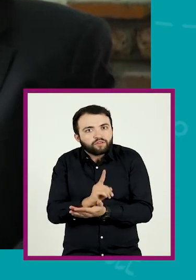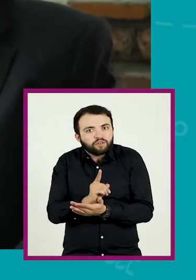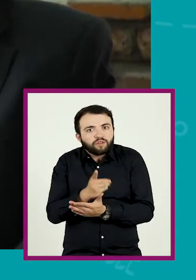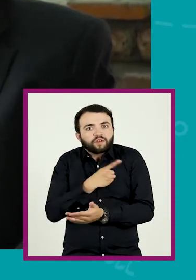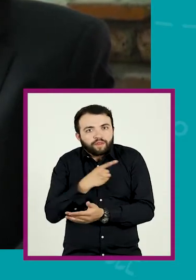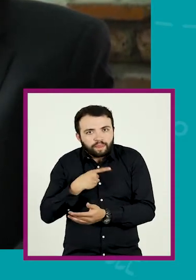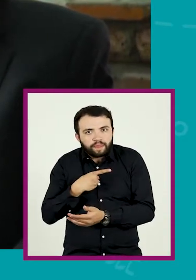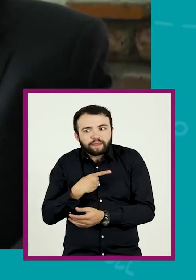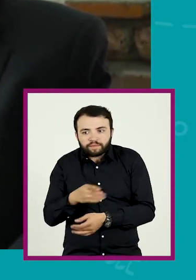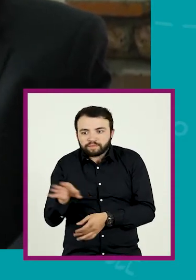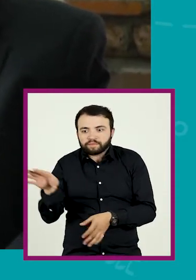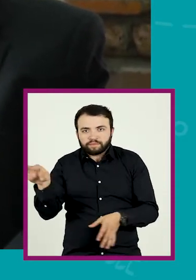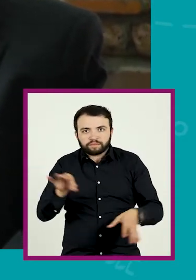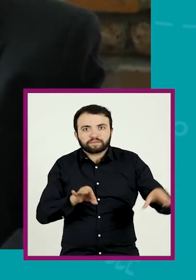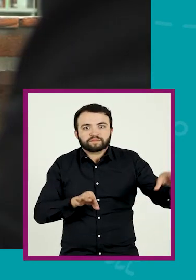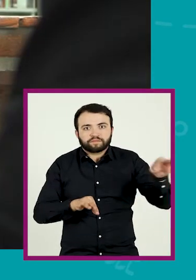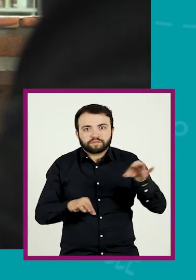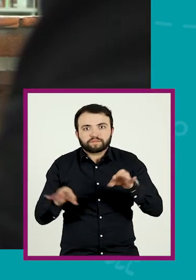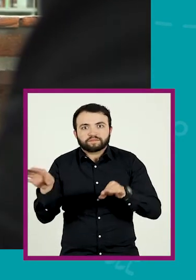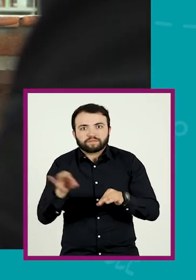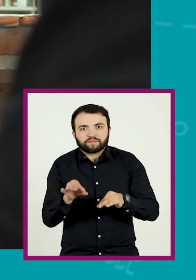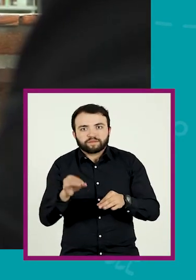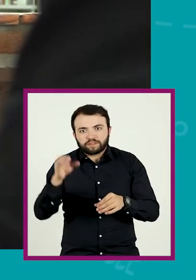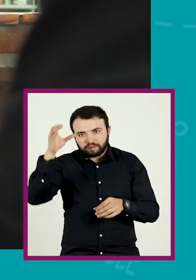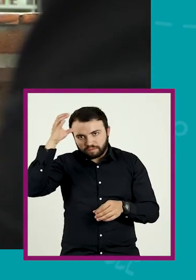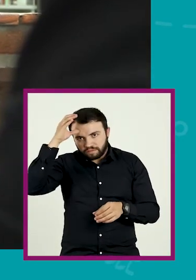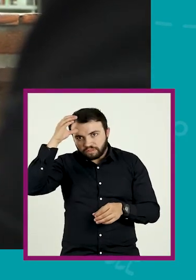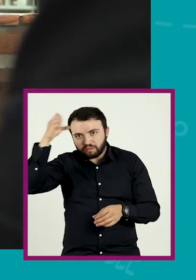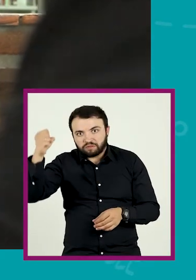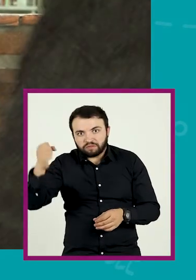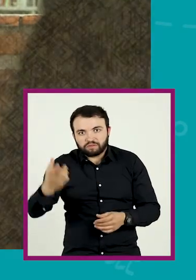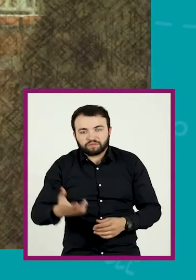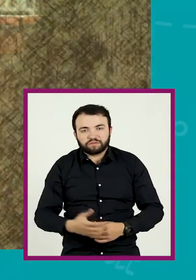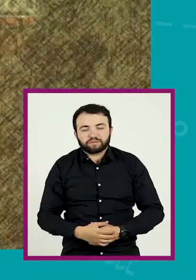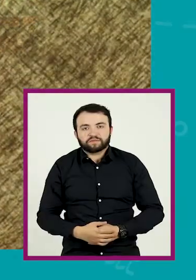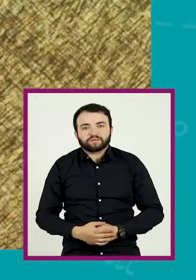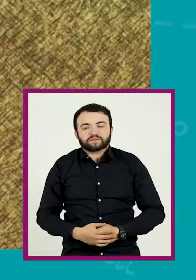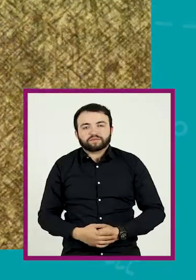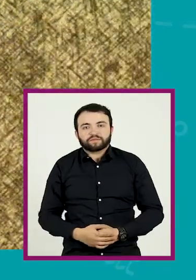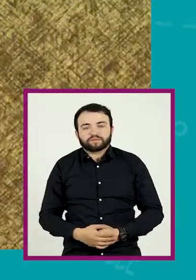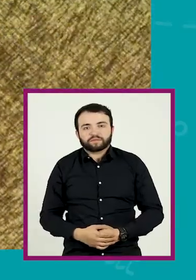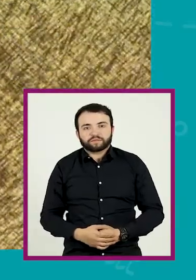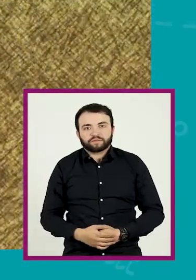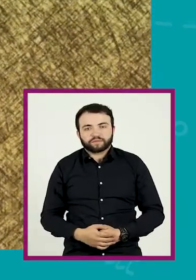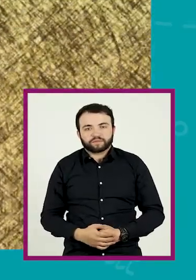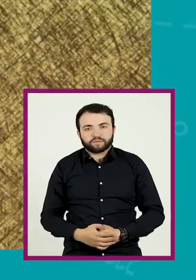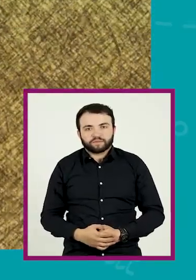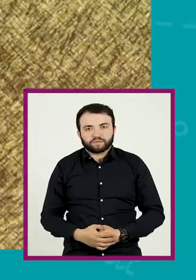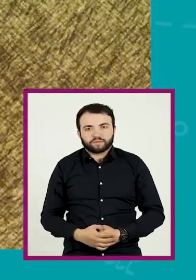tiene la relación de Kant con la ciencia de su época, ¿no? Así es, exacto. Sí.